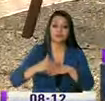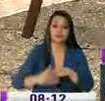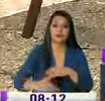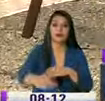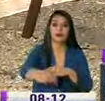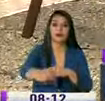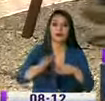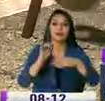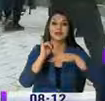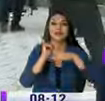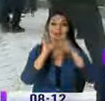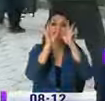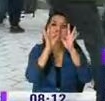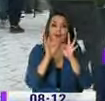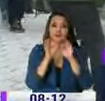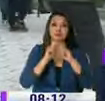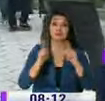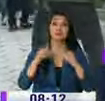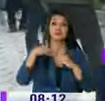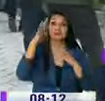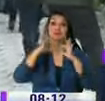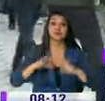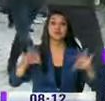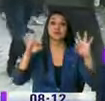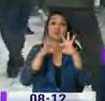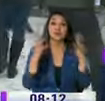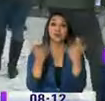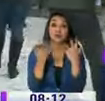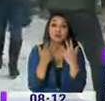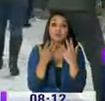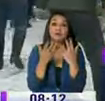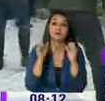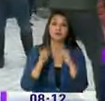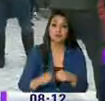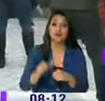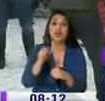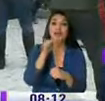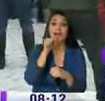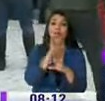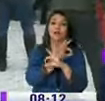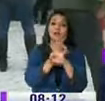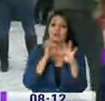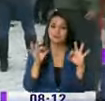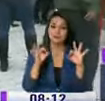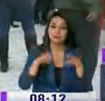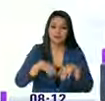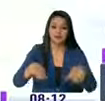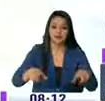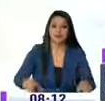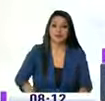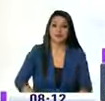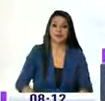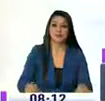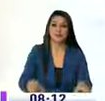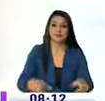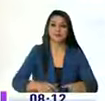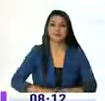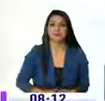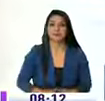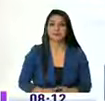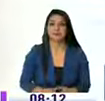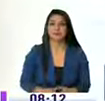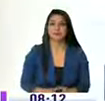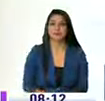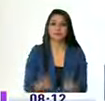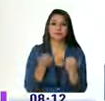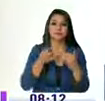remodelación de la iglesia. Pero lo más importante fue el acceso al agua potable y alcantarillado. El día de hoy estamos